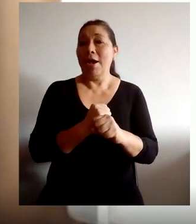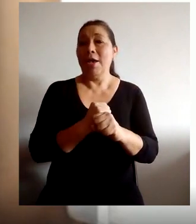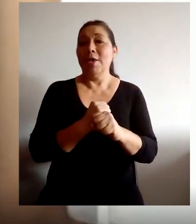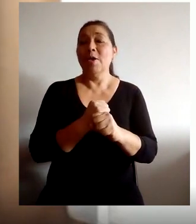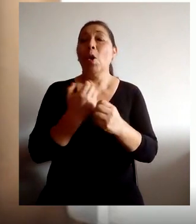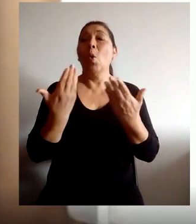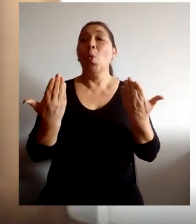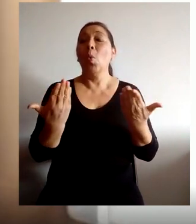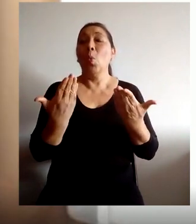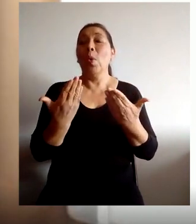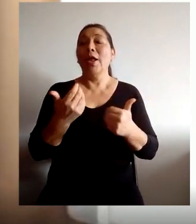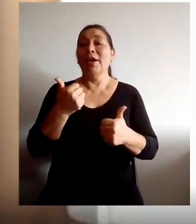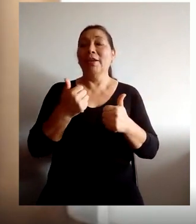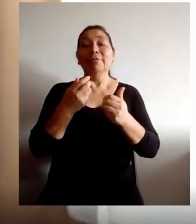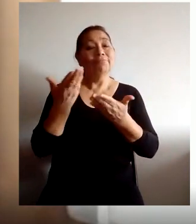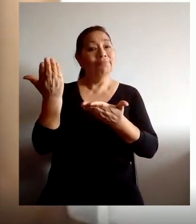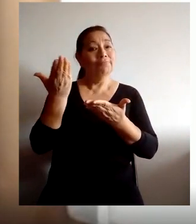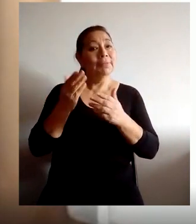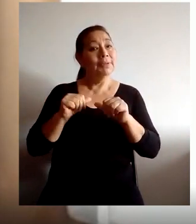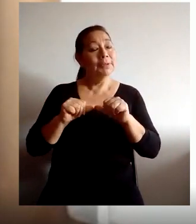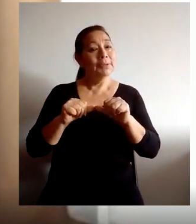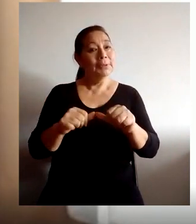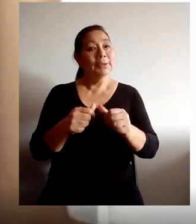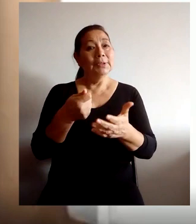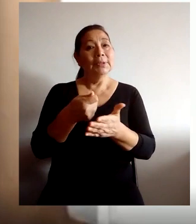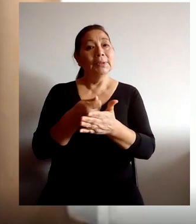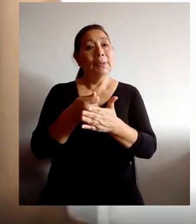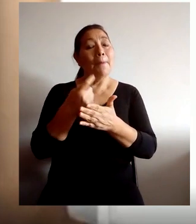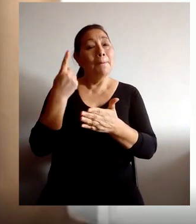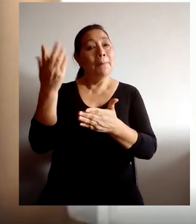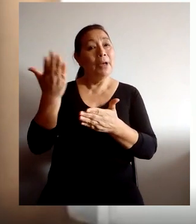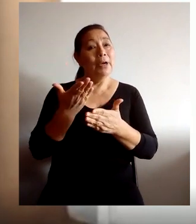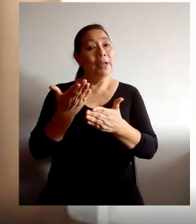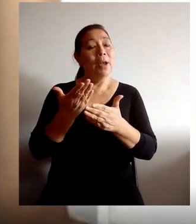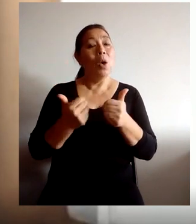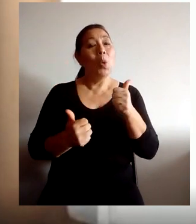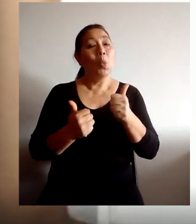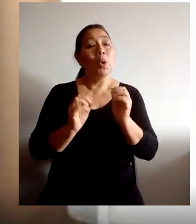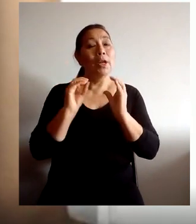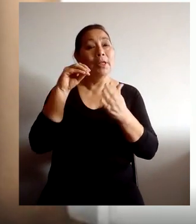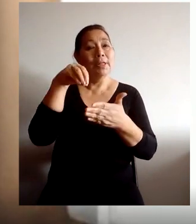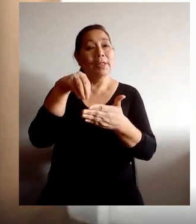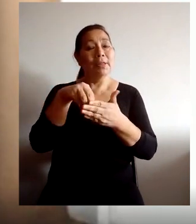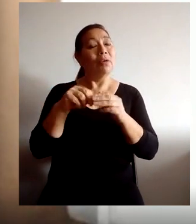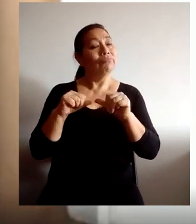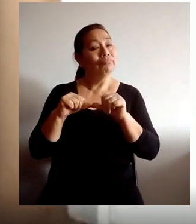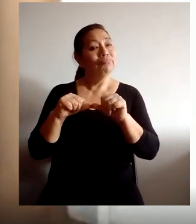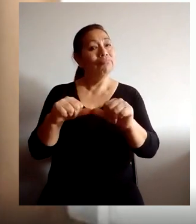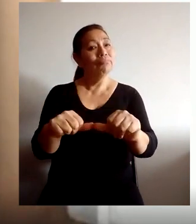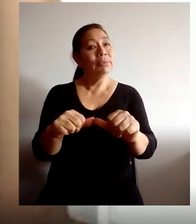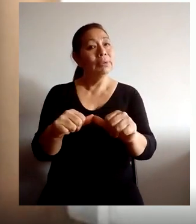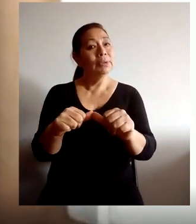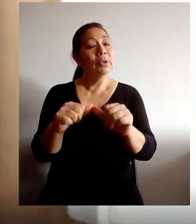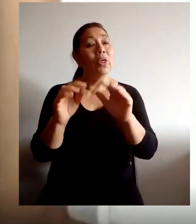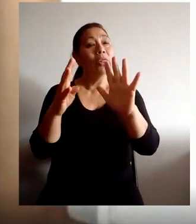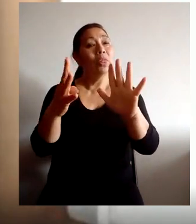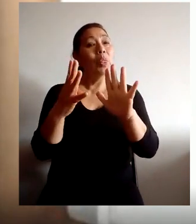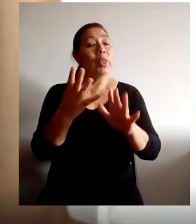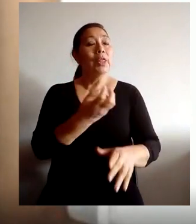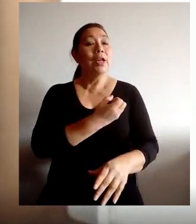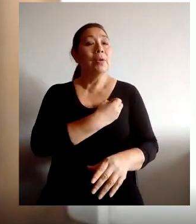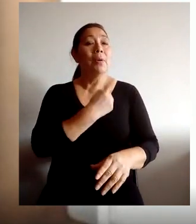otorga renta vitalicia es a partir del 19 de mayo de 1998. Un dato muy importante es que esta